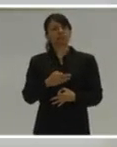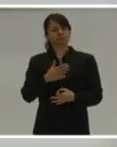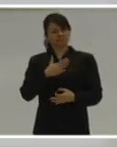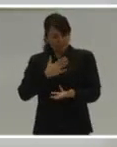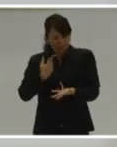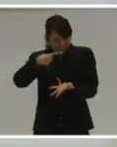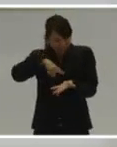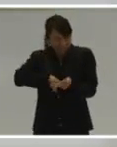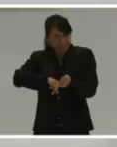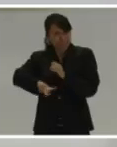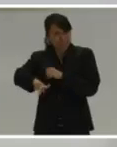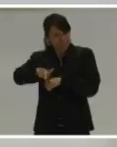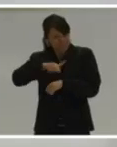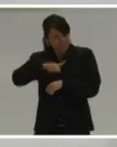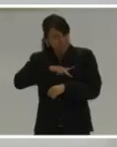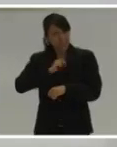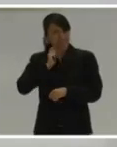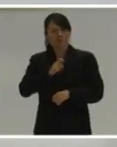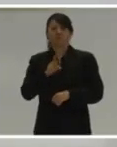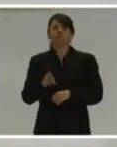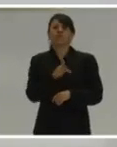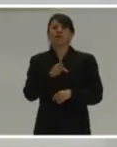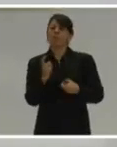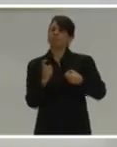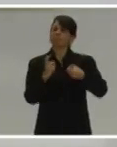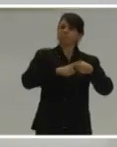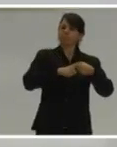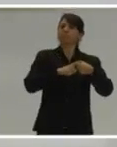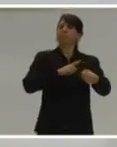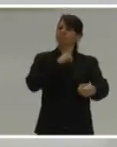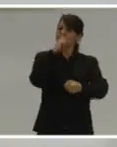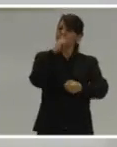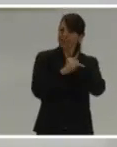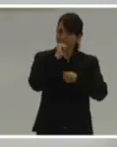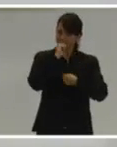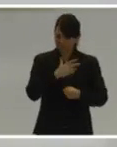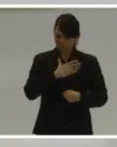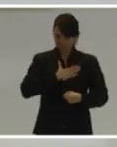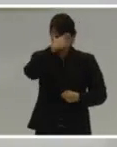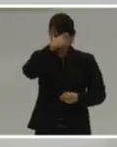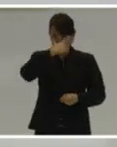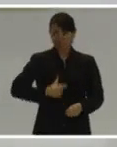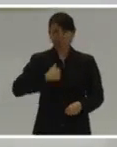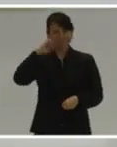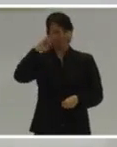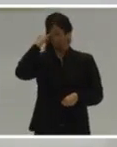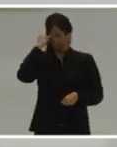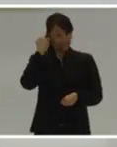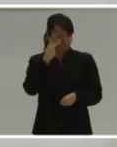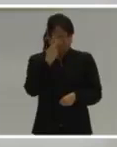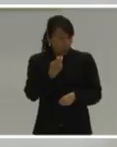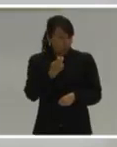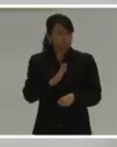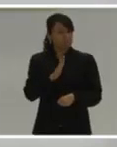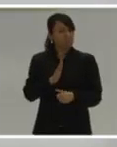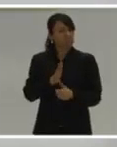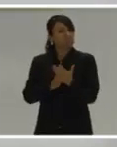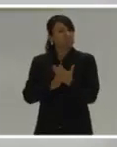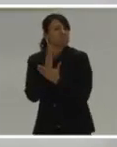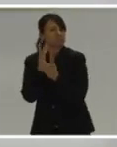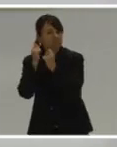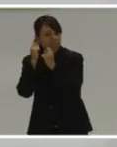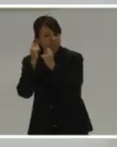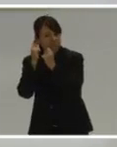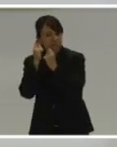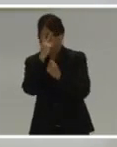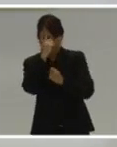indígenas, han sido violentadas. Y hoy nos toca, ¿verdad?, reclamar